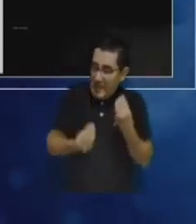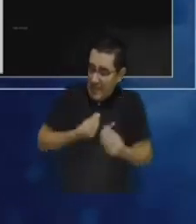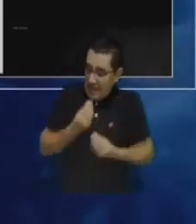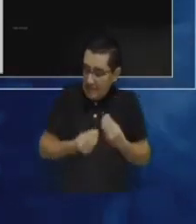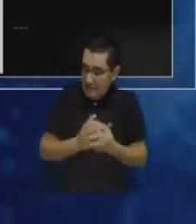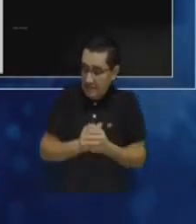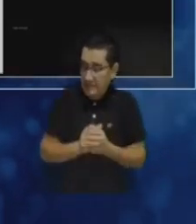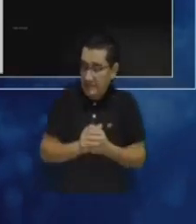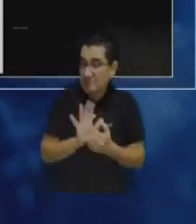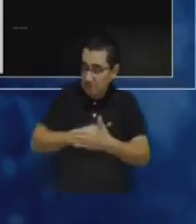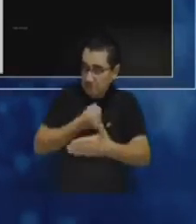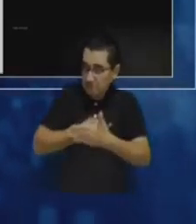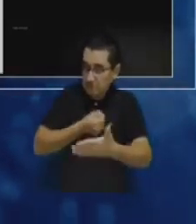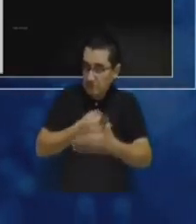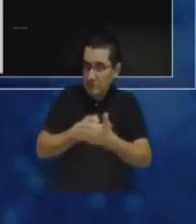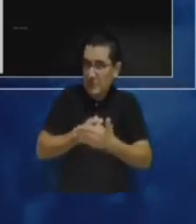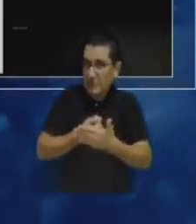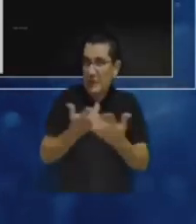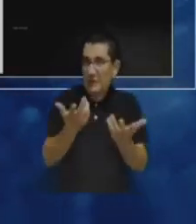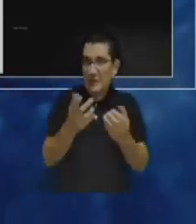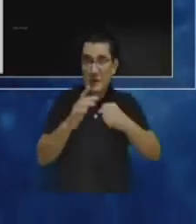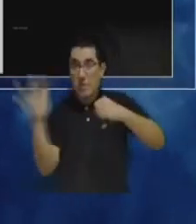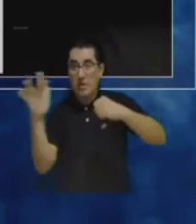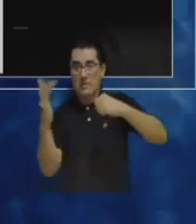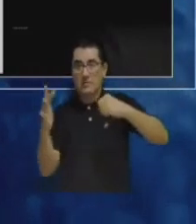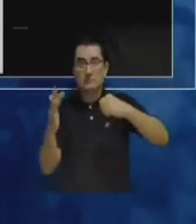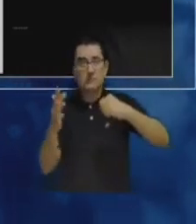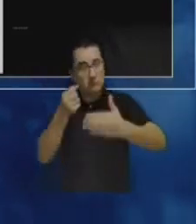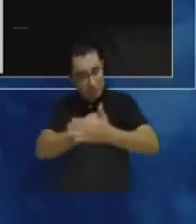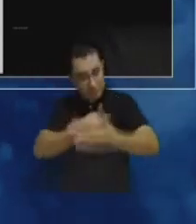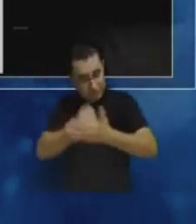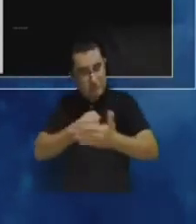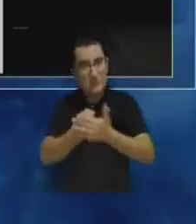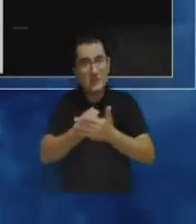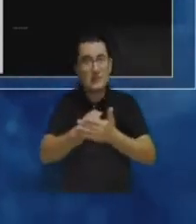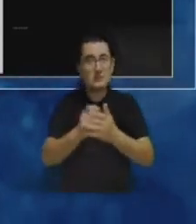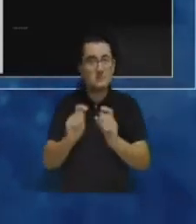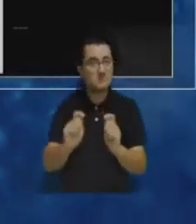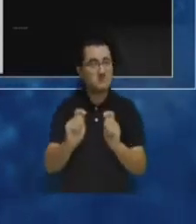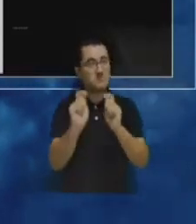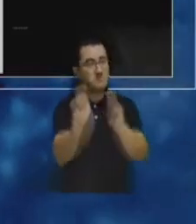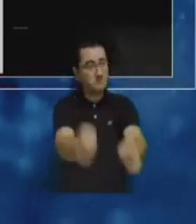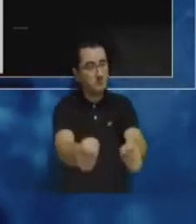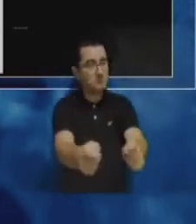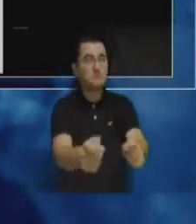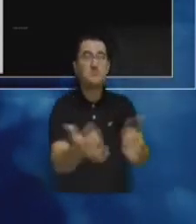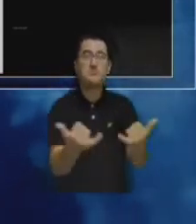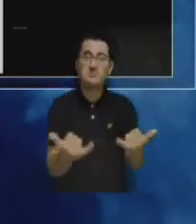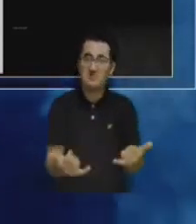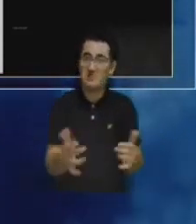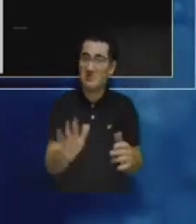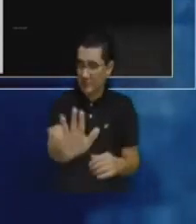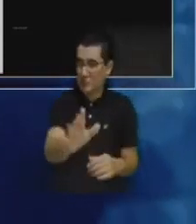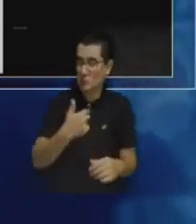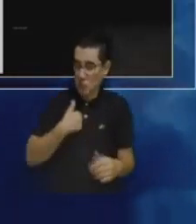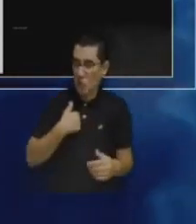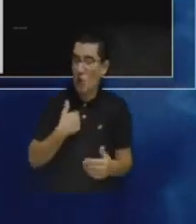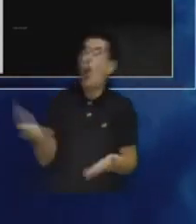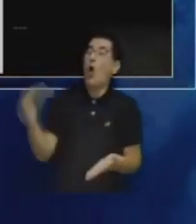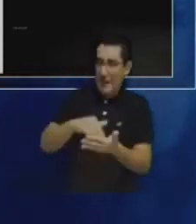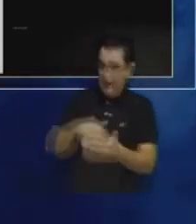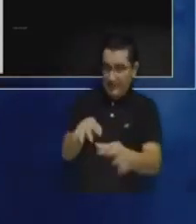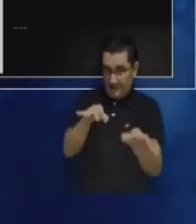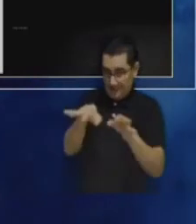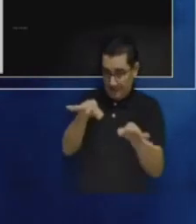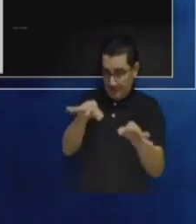espectro, dinamizar su asignación, ¿sí? No, vuelvo e insisto, ¿sí? Es ahora